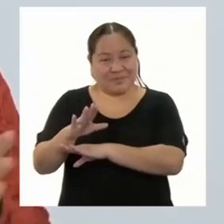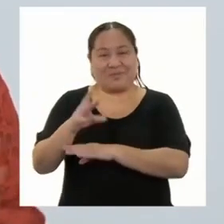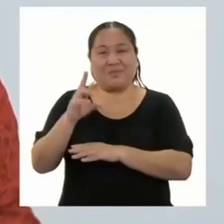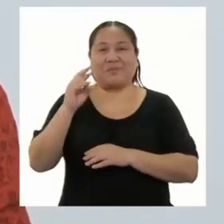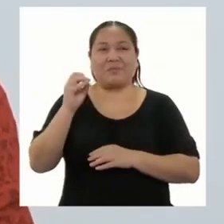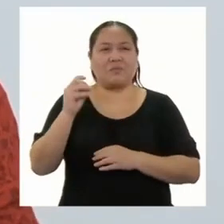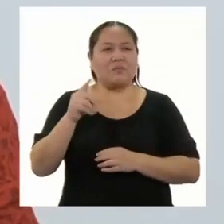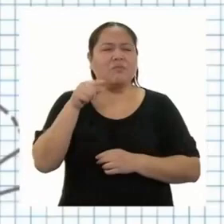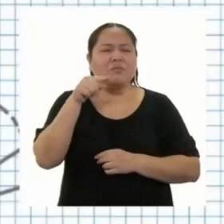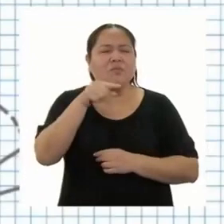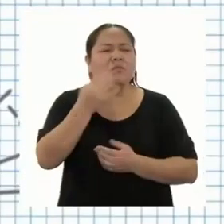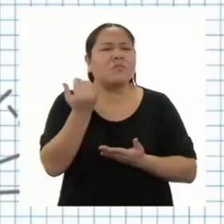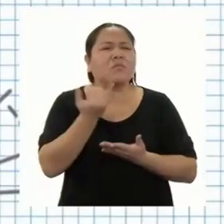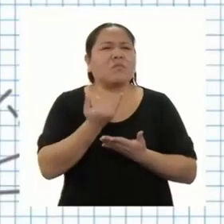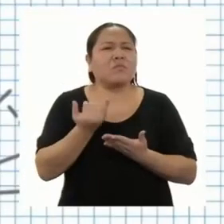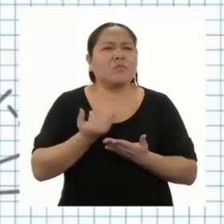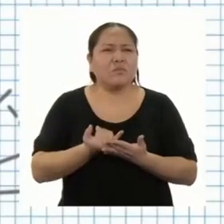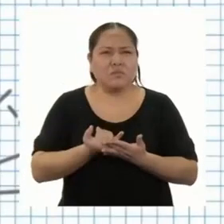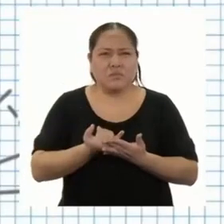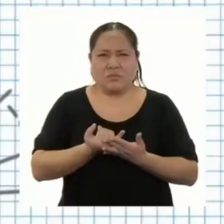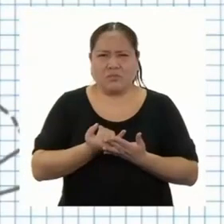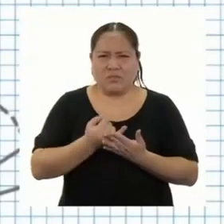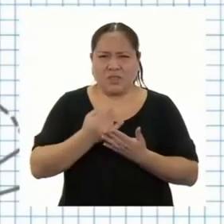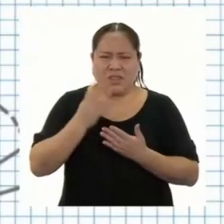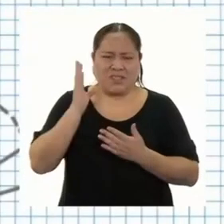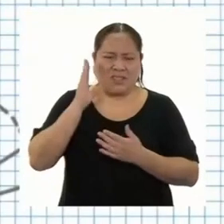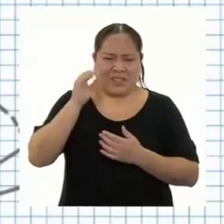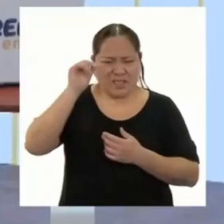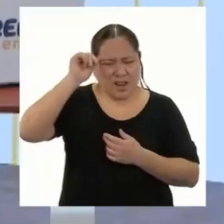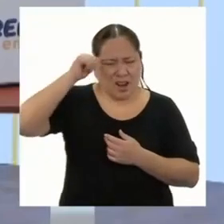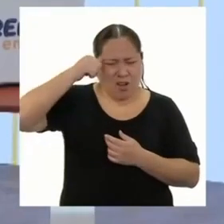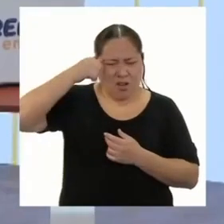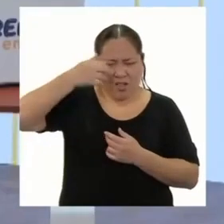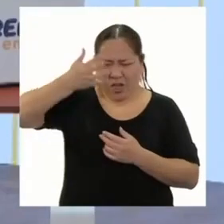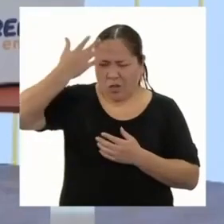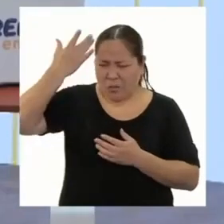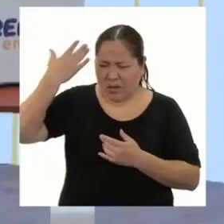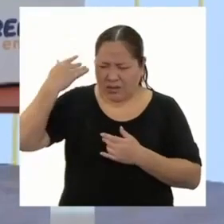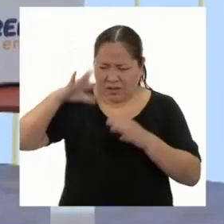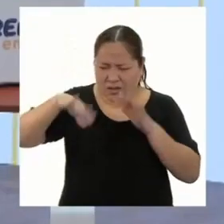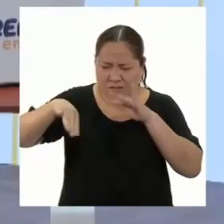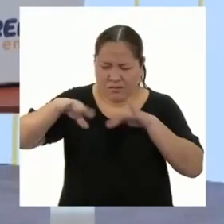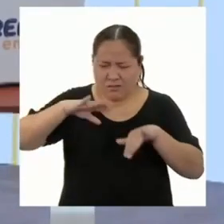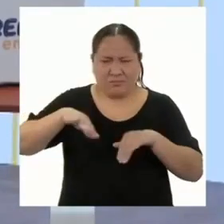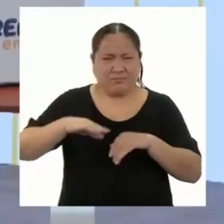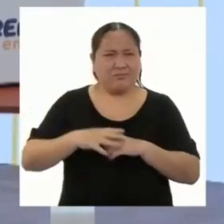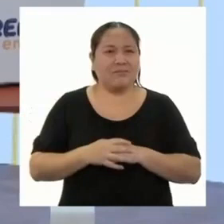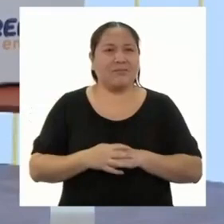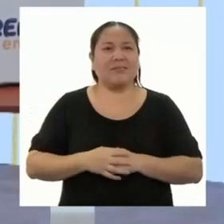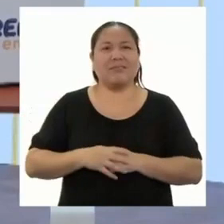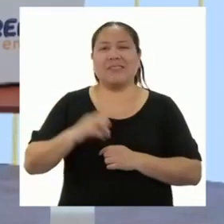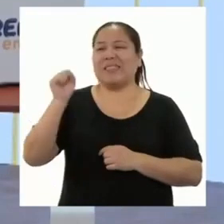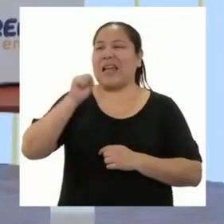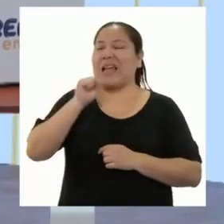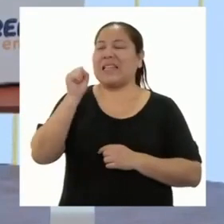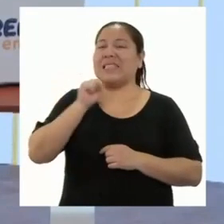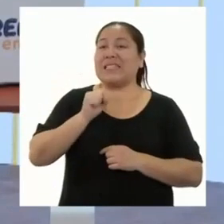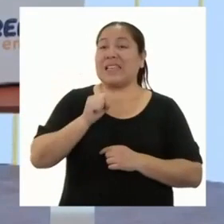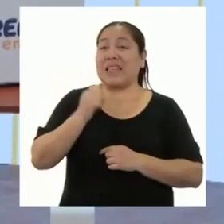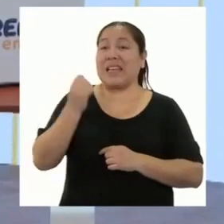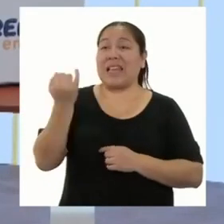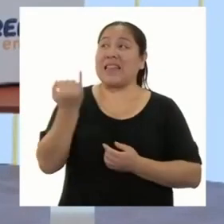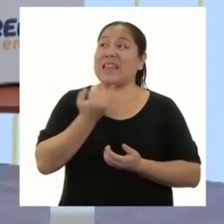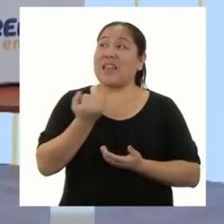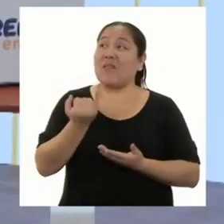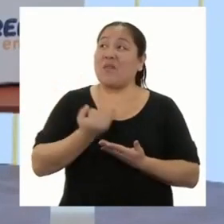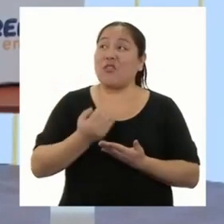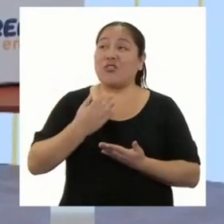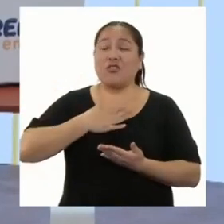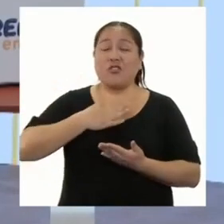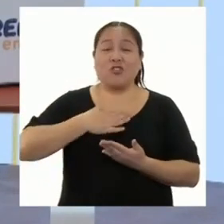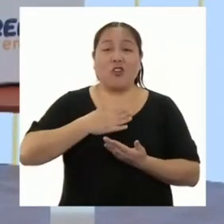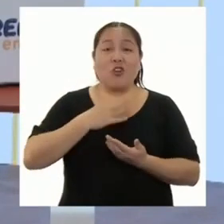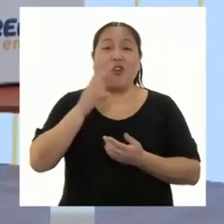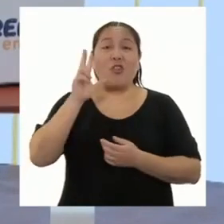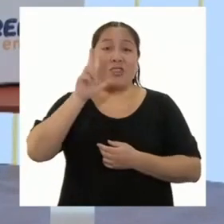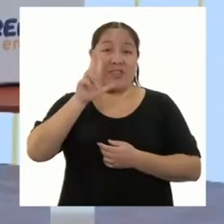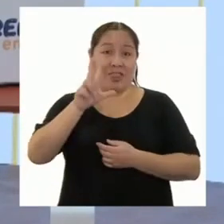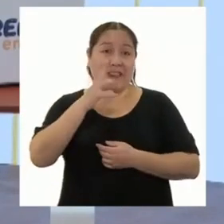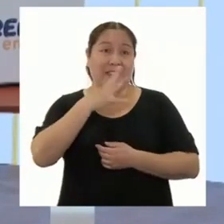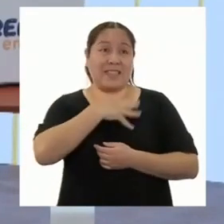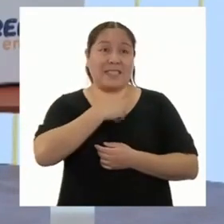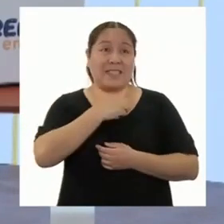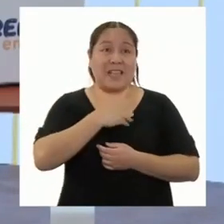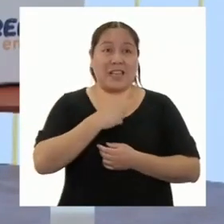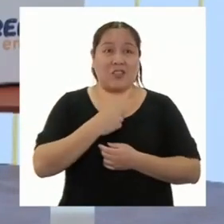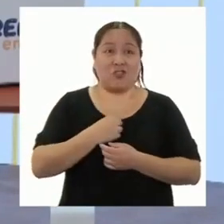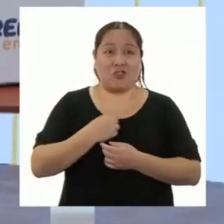¿Y esos dibujos? ¿Te estás desempolvando el pasado? Sí, son dibujos de cuando tenía 3 años. ¿Sabe? Los